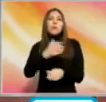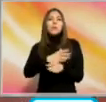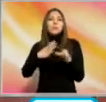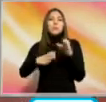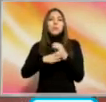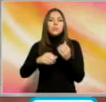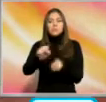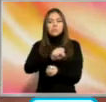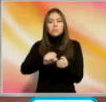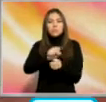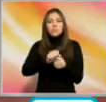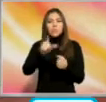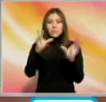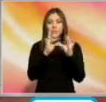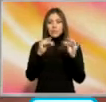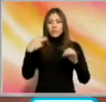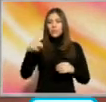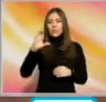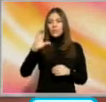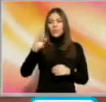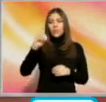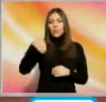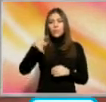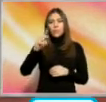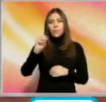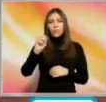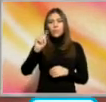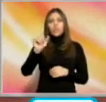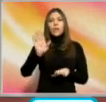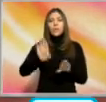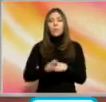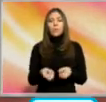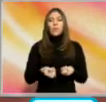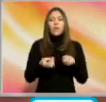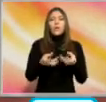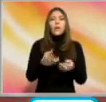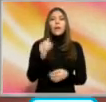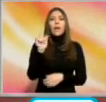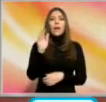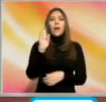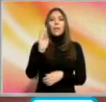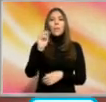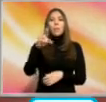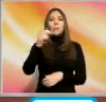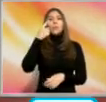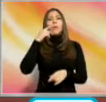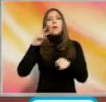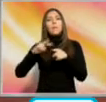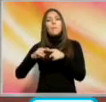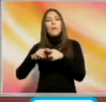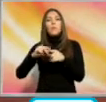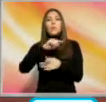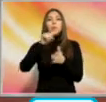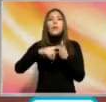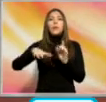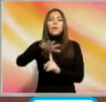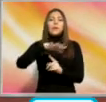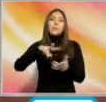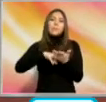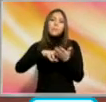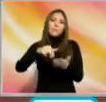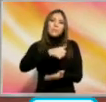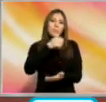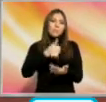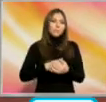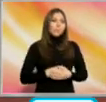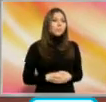Esta composta que nos explicabas es abono de alguna forma. Así es, para parques y zonas verdes de la ciudad. Ok, ¿y estas